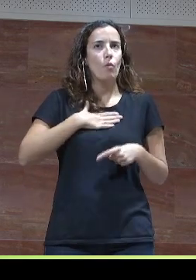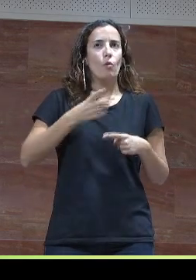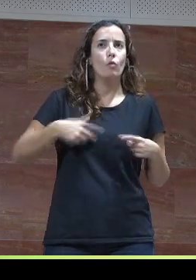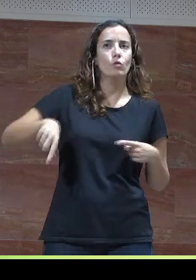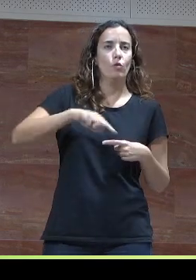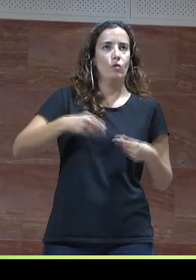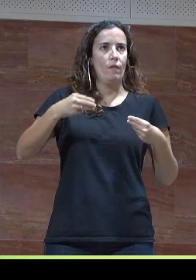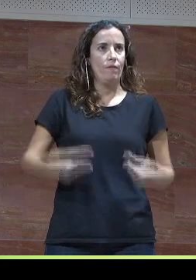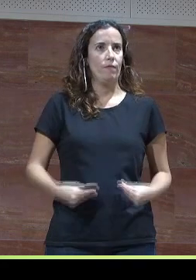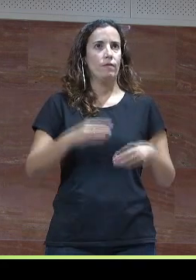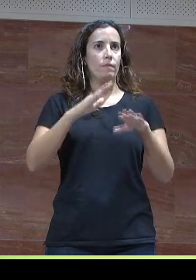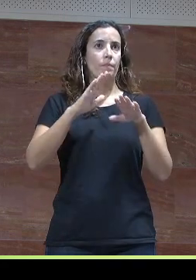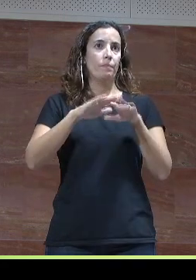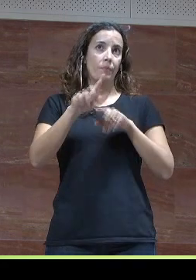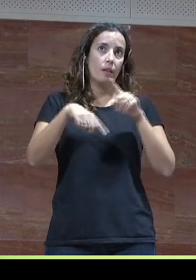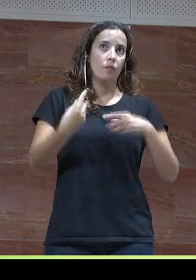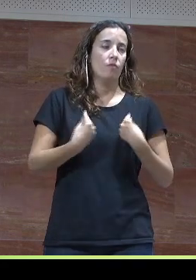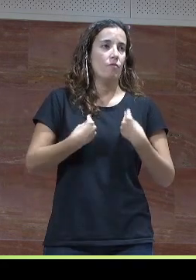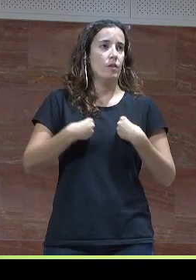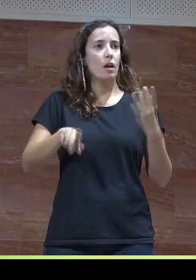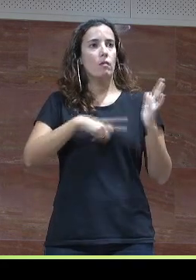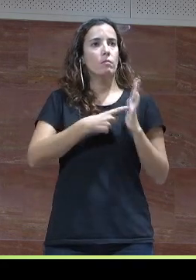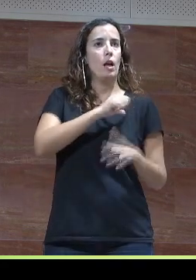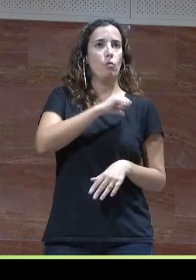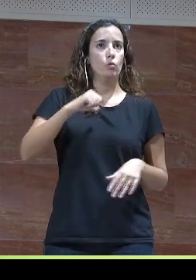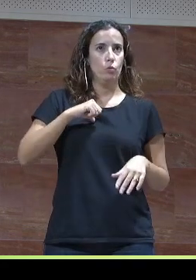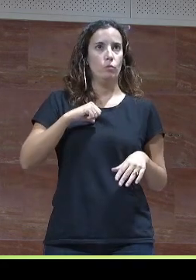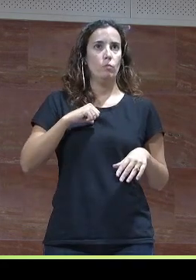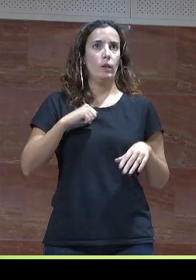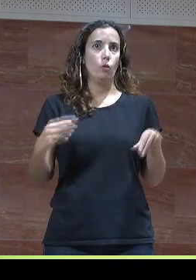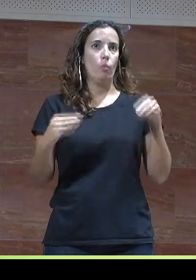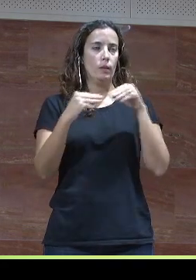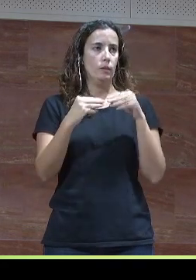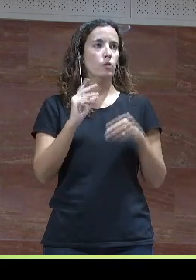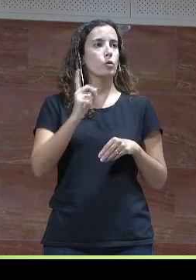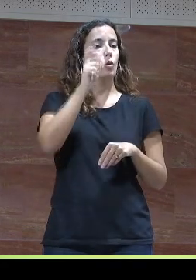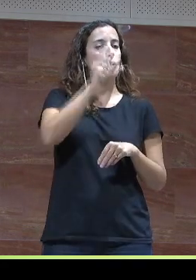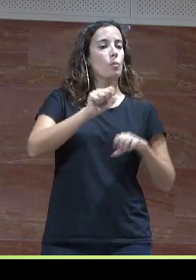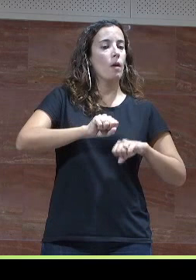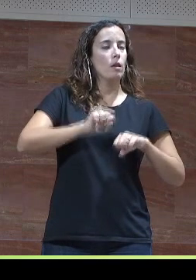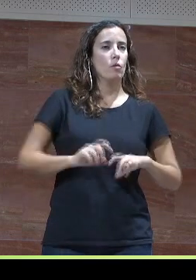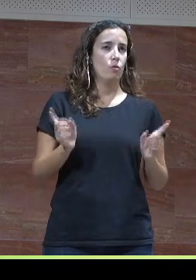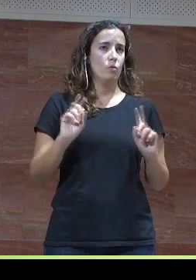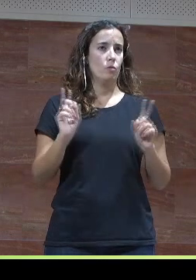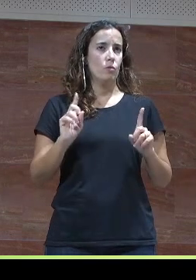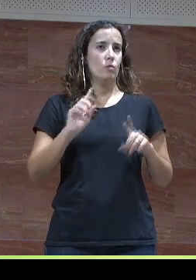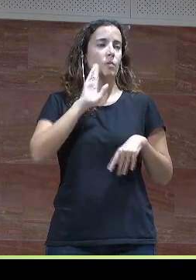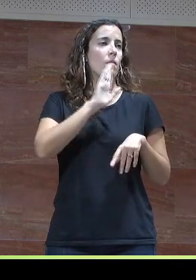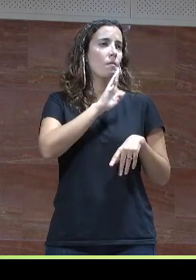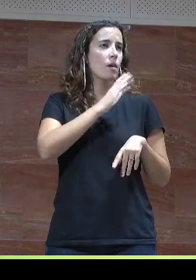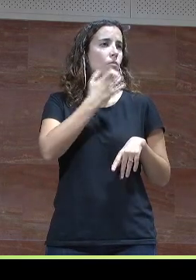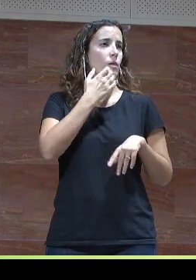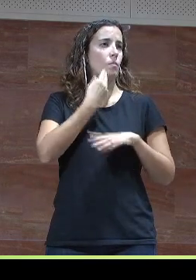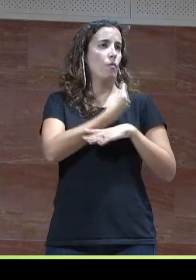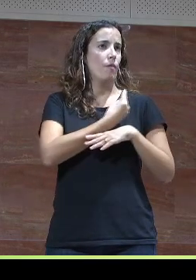y agradable para hacer posible una vida completamente autónoma y compatible. No solamente la persona mayor, la mamá que va con el